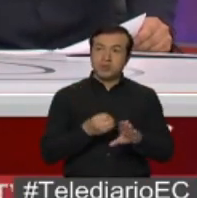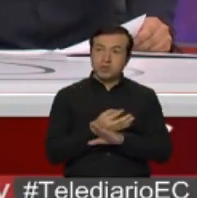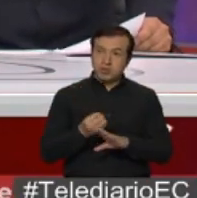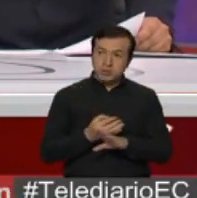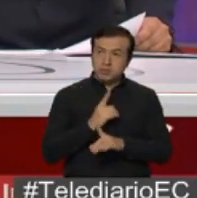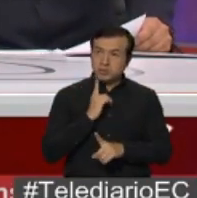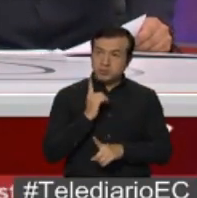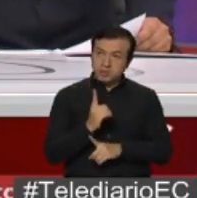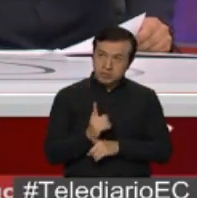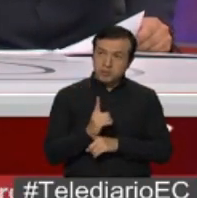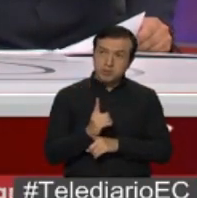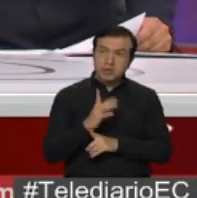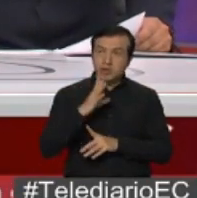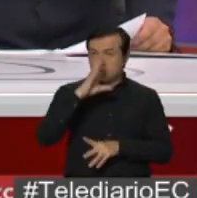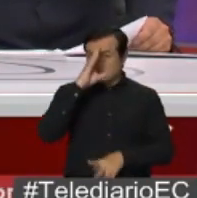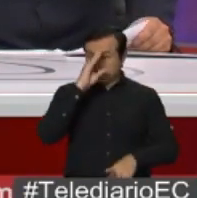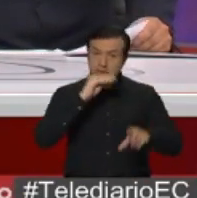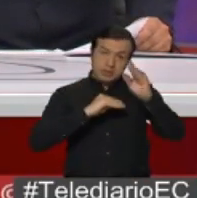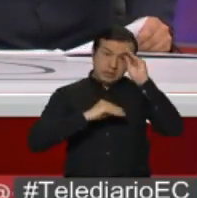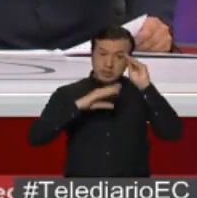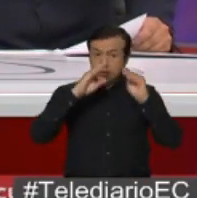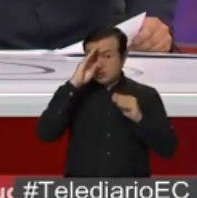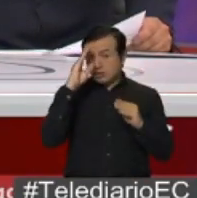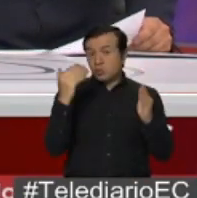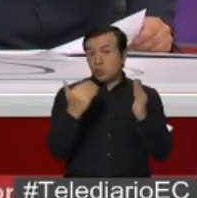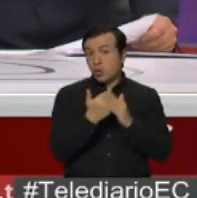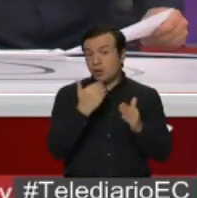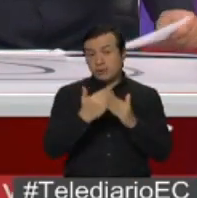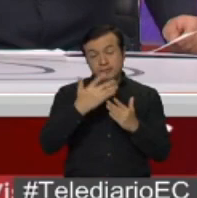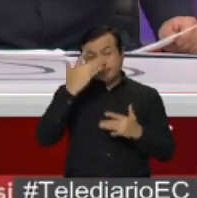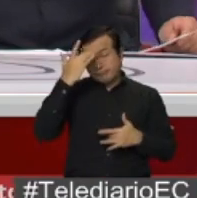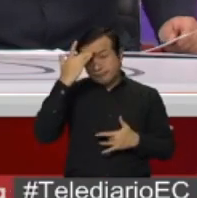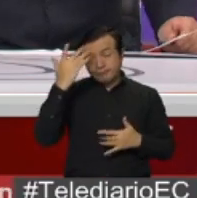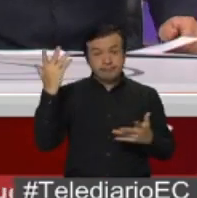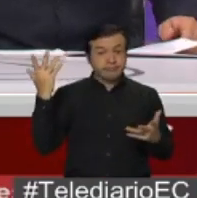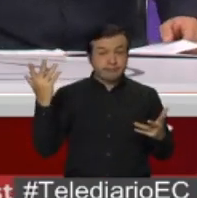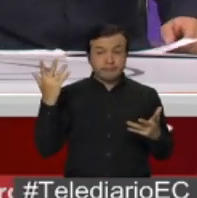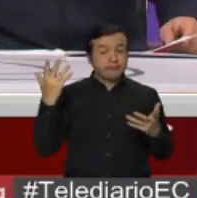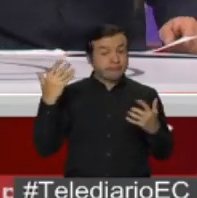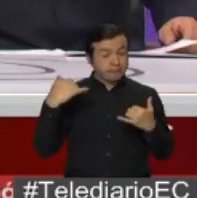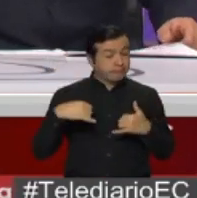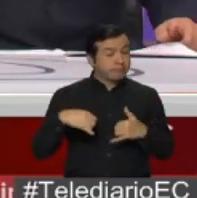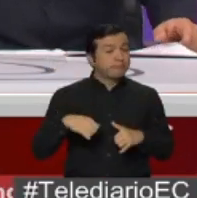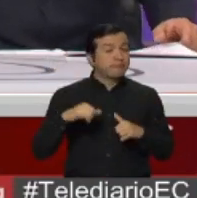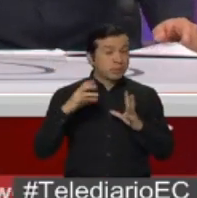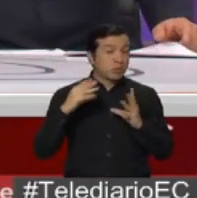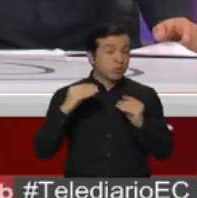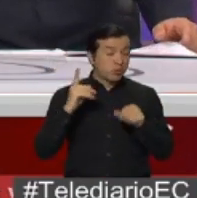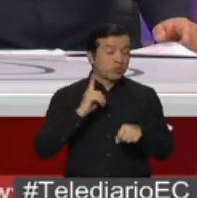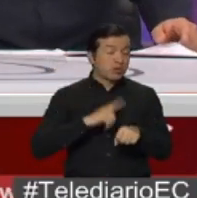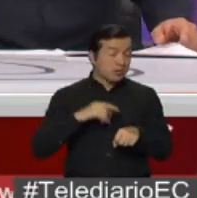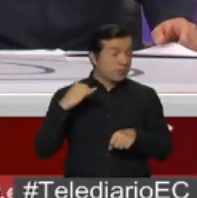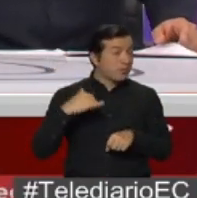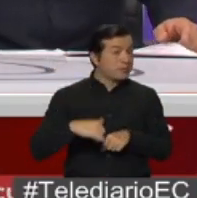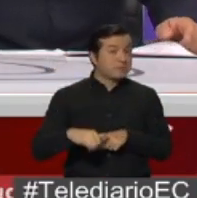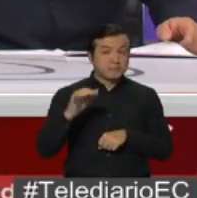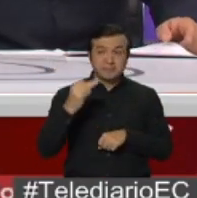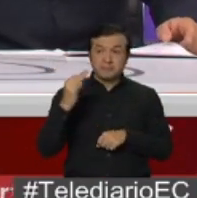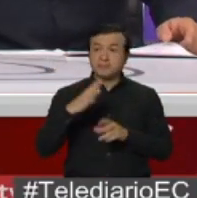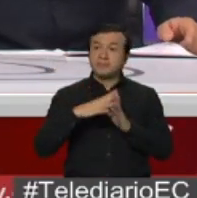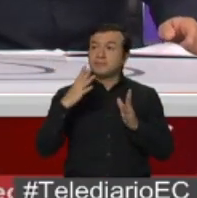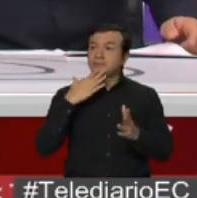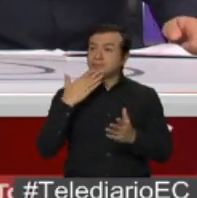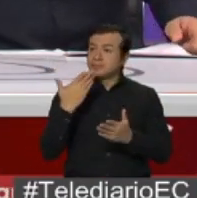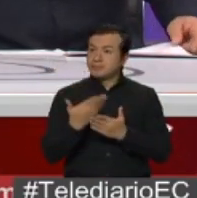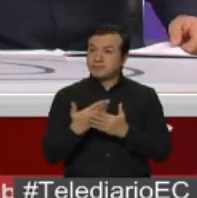también para aprender a convivir con esta enfermedad que seguramente la tendremos entre nosotros durante un muy buen tiempo gracias